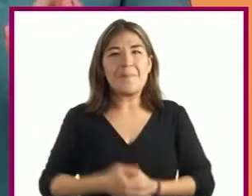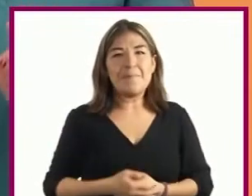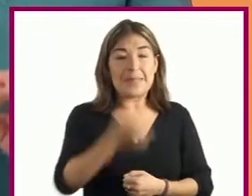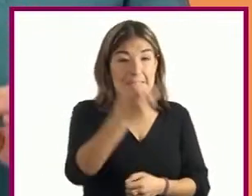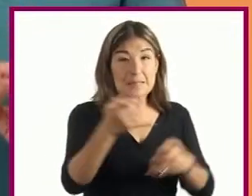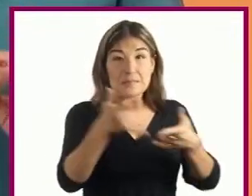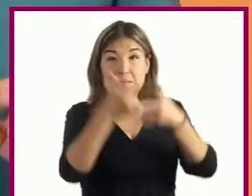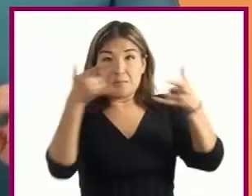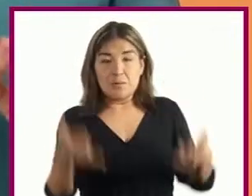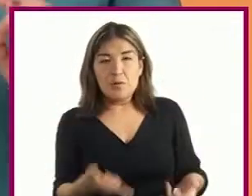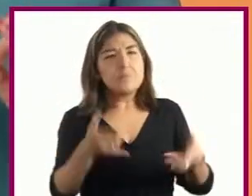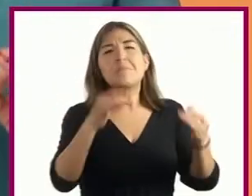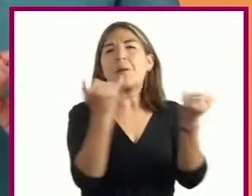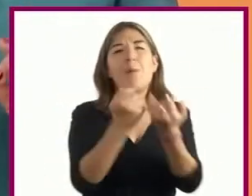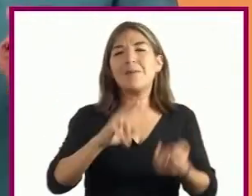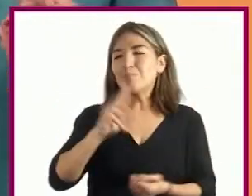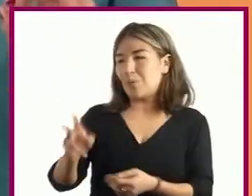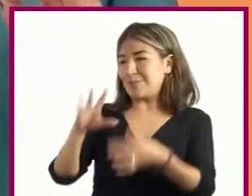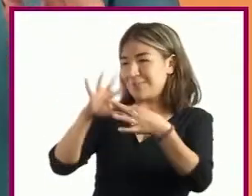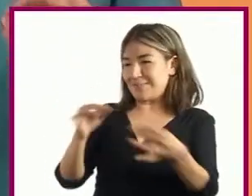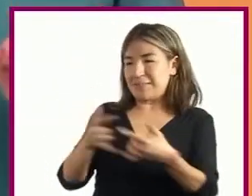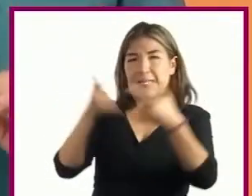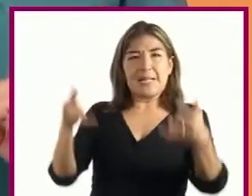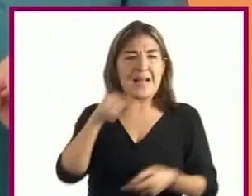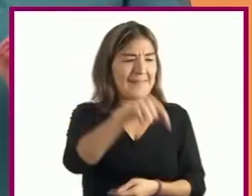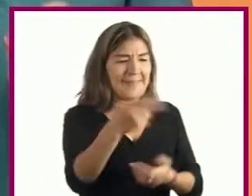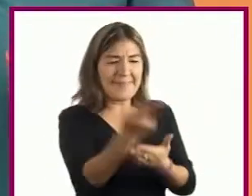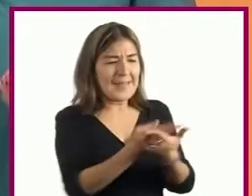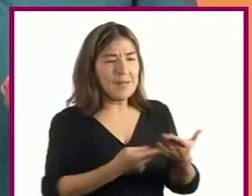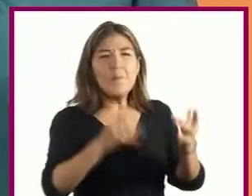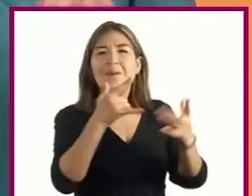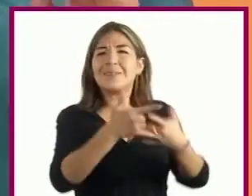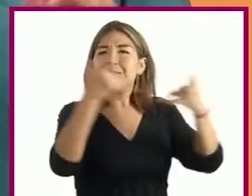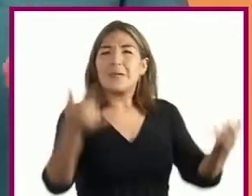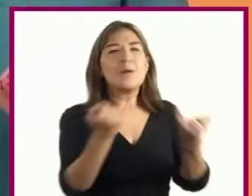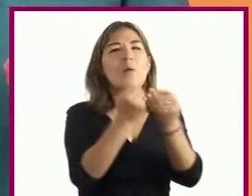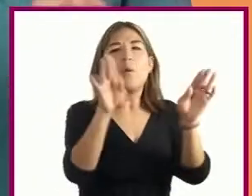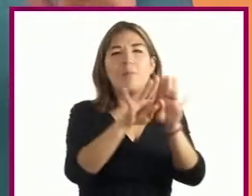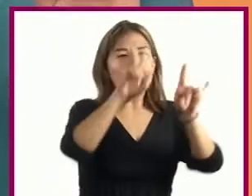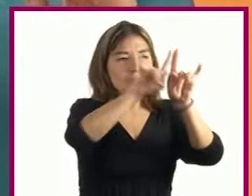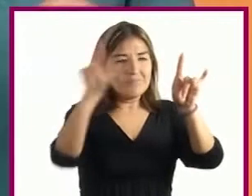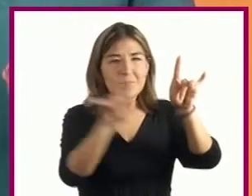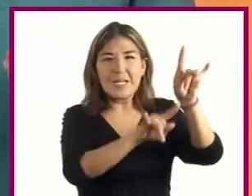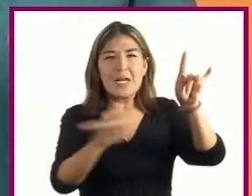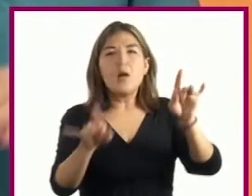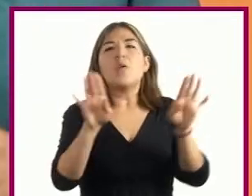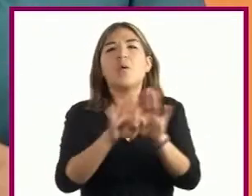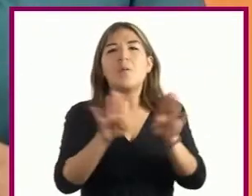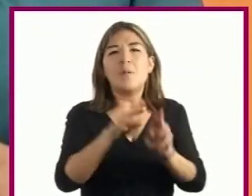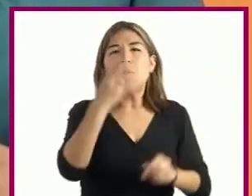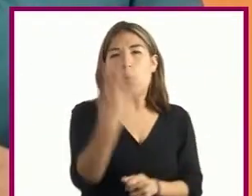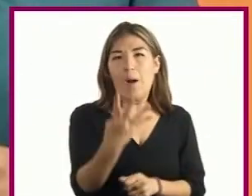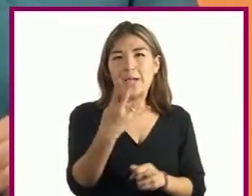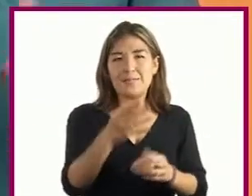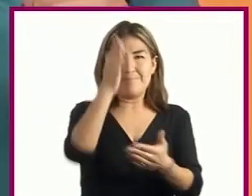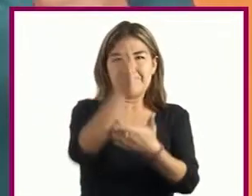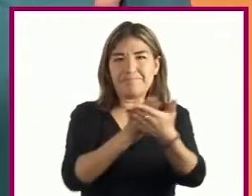historieta, como cualquier narración, cuenta una serie de acontecimientos organizados en una trama o estructura de 4